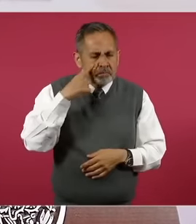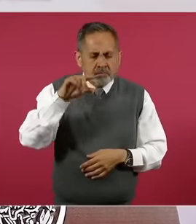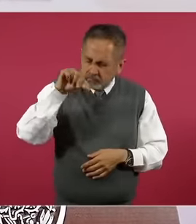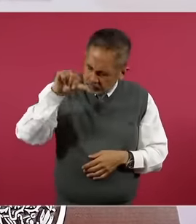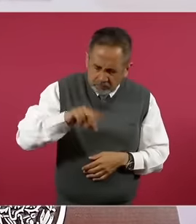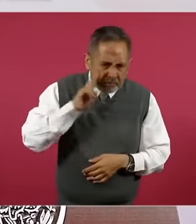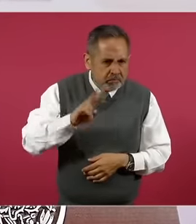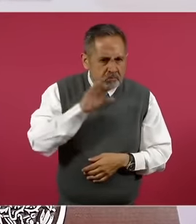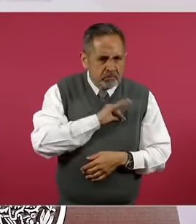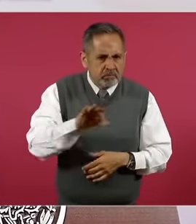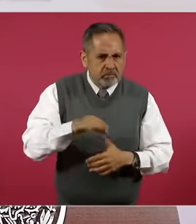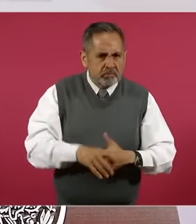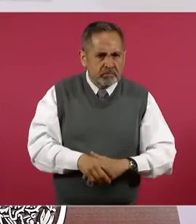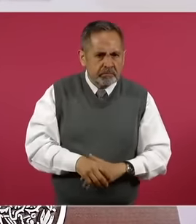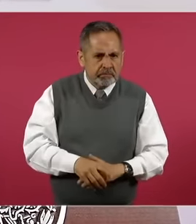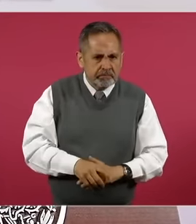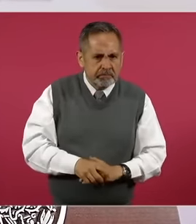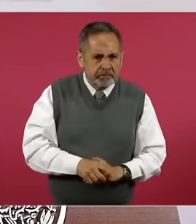podemos. Sí.